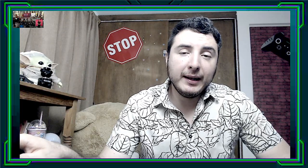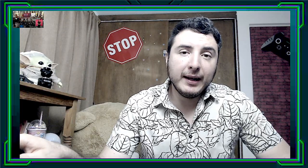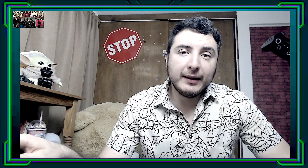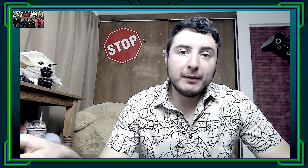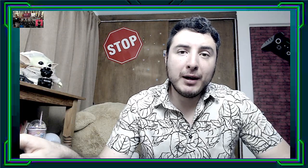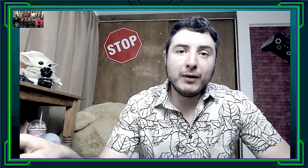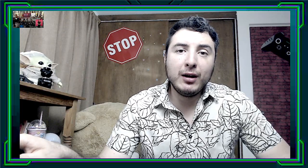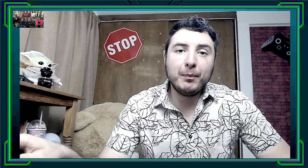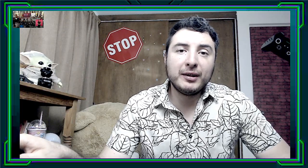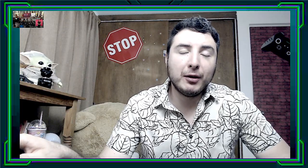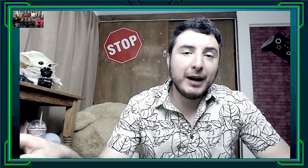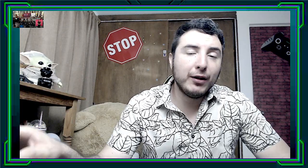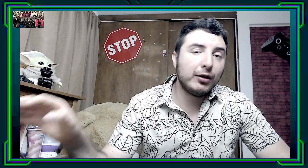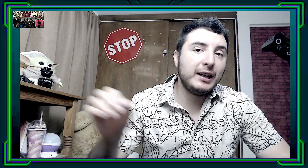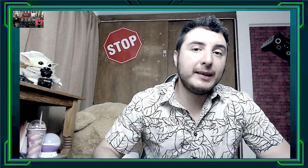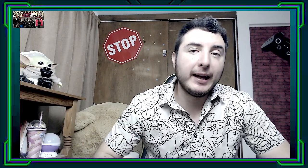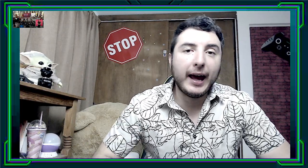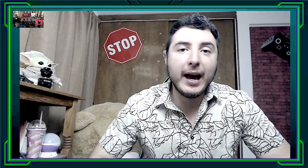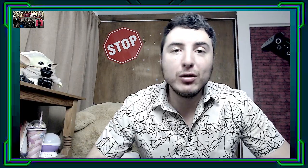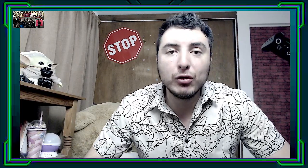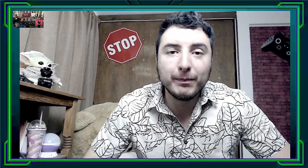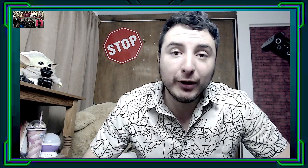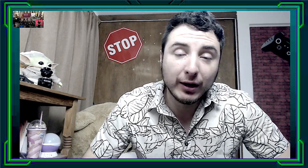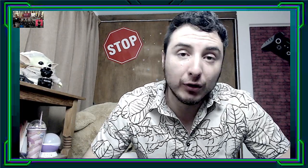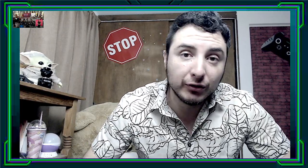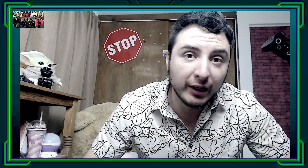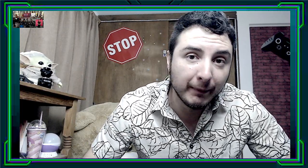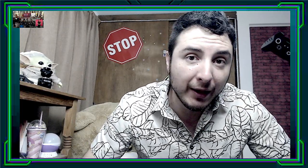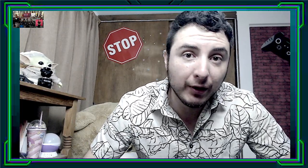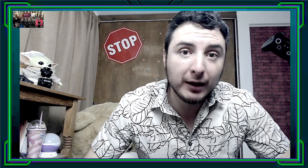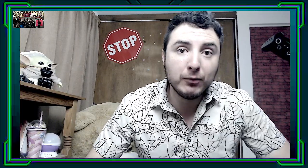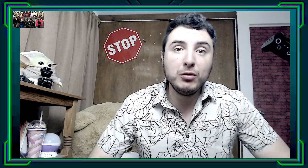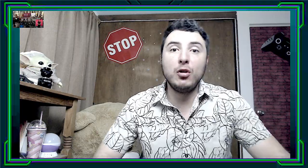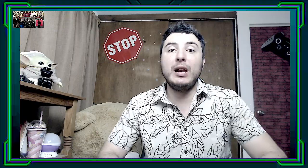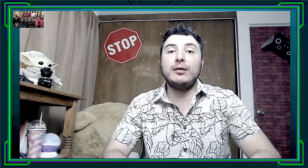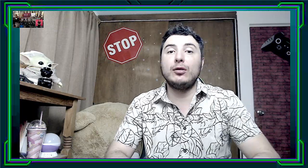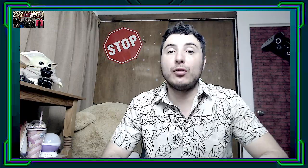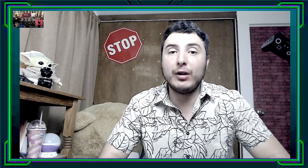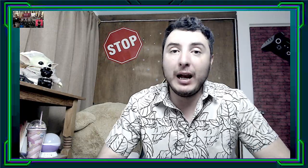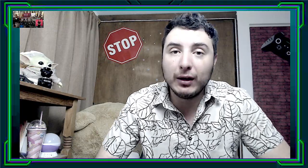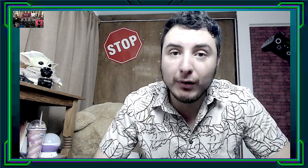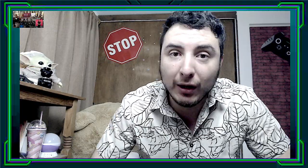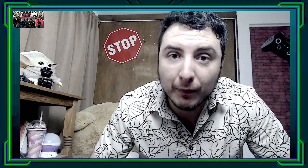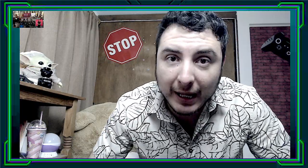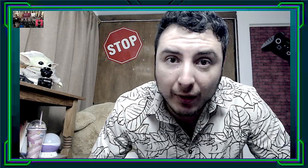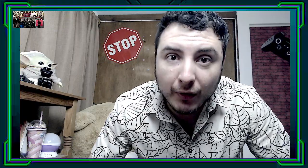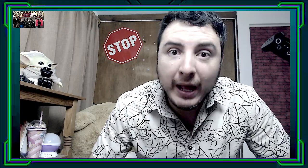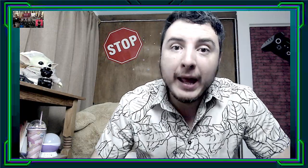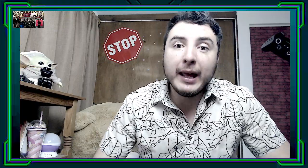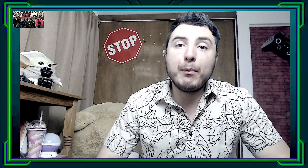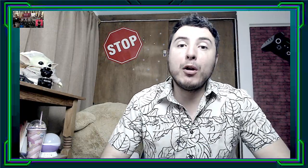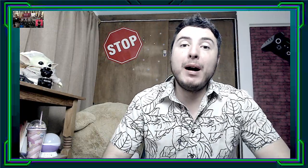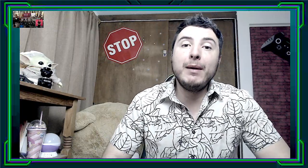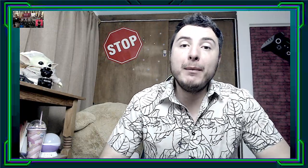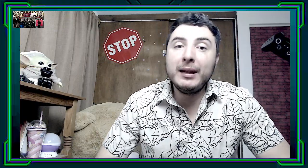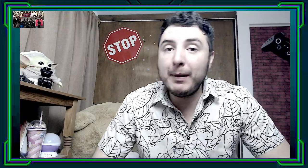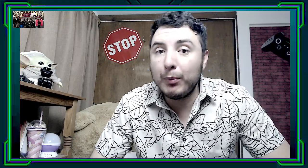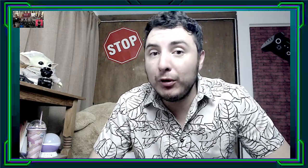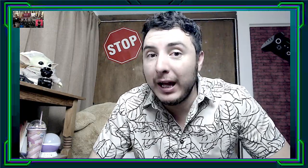el presidente Andrés Manuel López Obrador dice que hay un grupo de conservadores muy molestos con el actual gobierno que